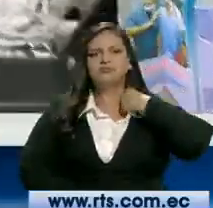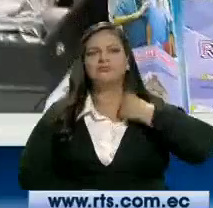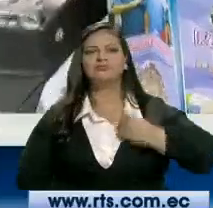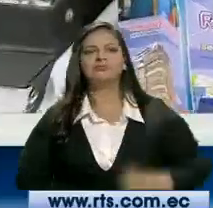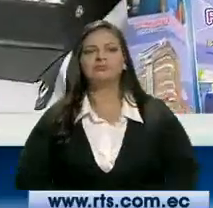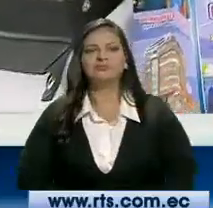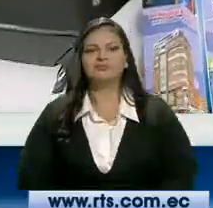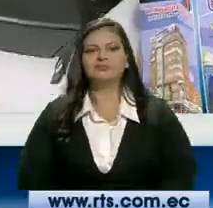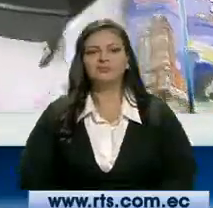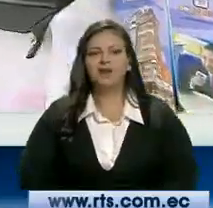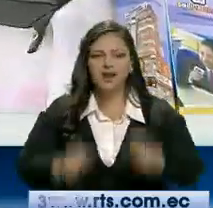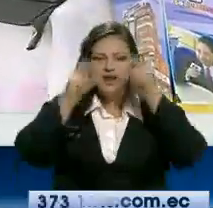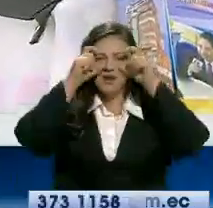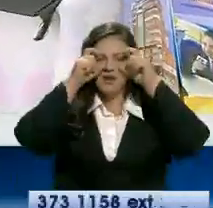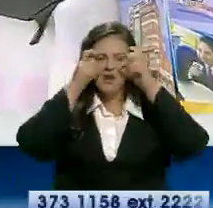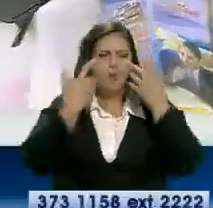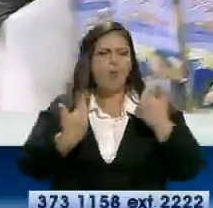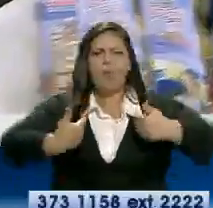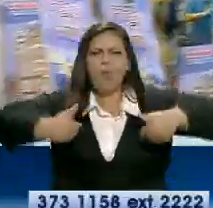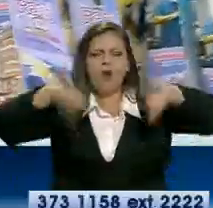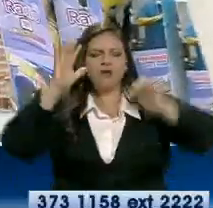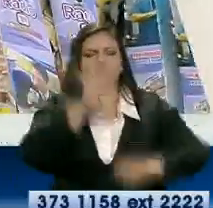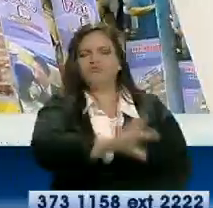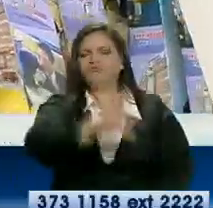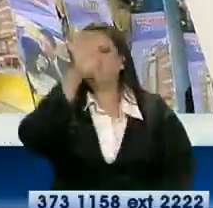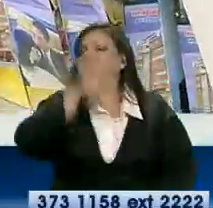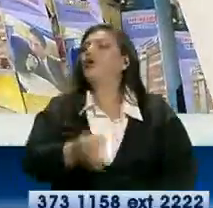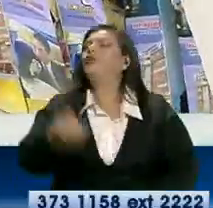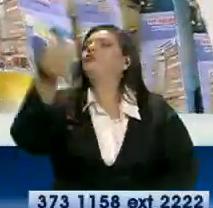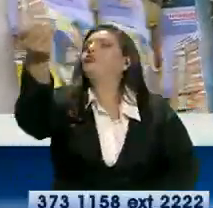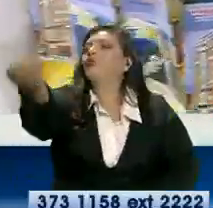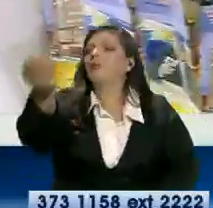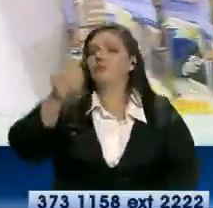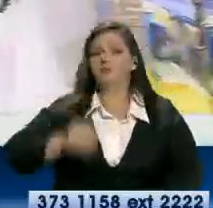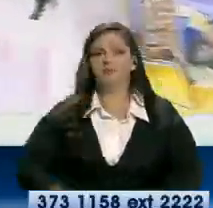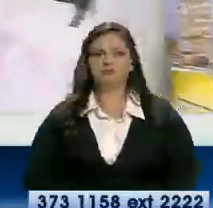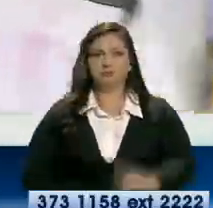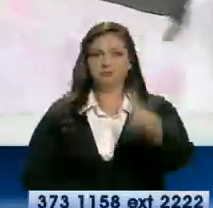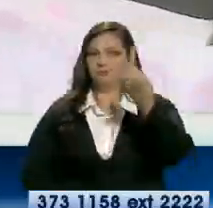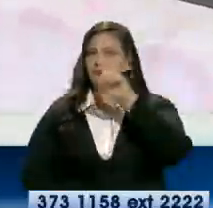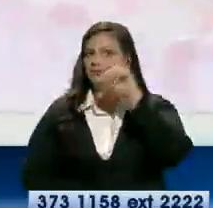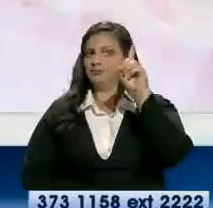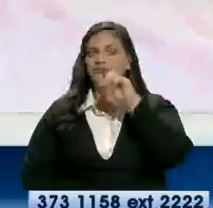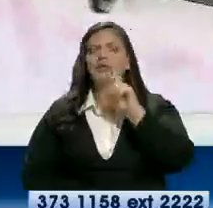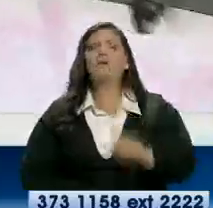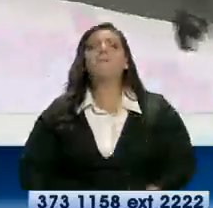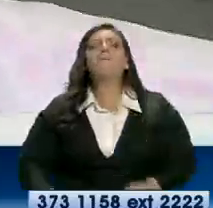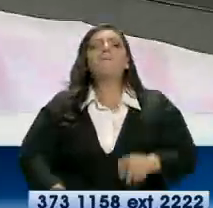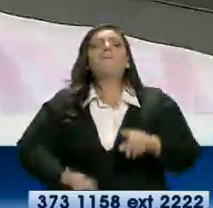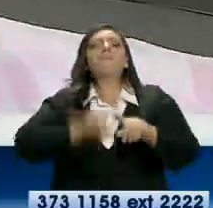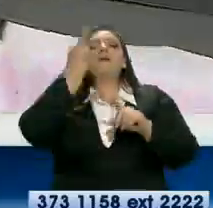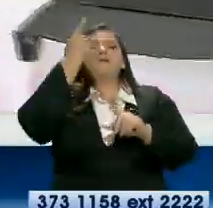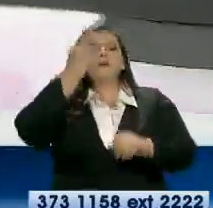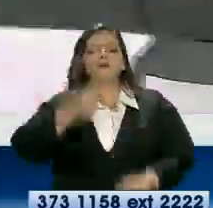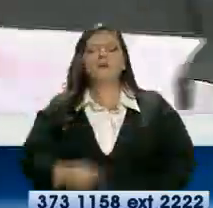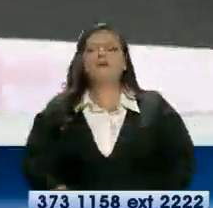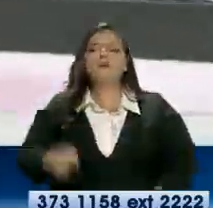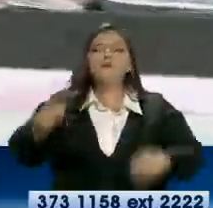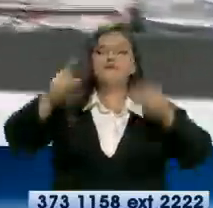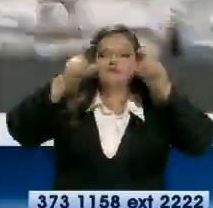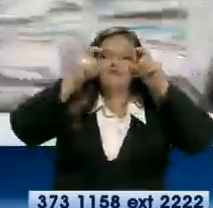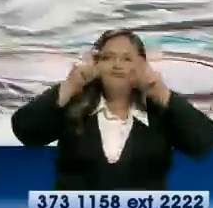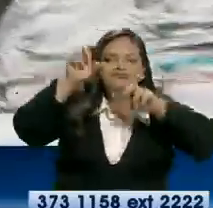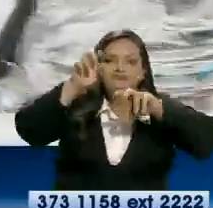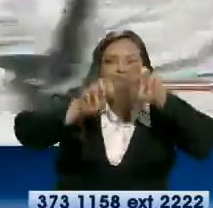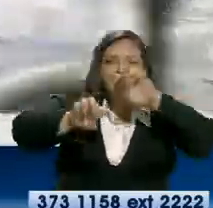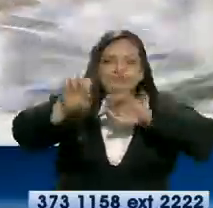lente aquí sin tomarme medidas ni nada. Tome, claro, llévese que es el lente suyo. No. Aquí le estamos haciendo el examen visual. Ya viene el compañero. Ya. Que